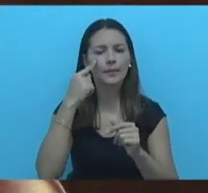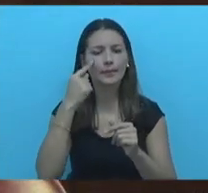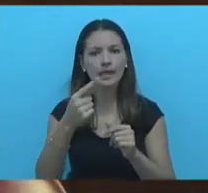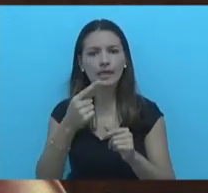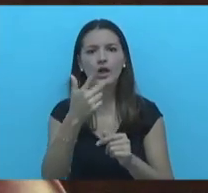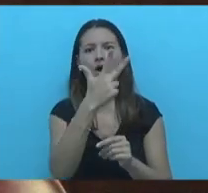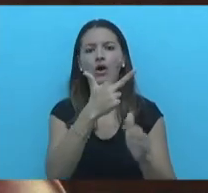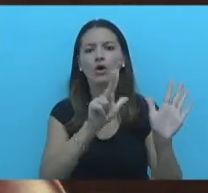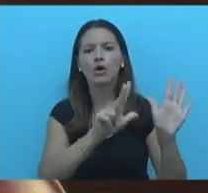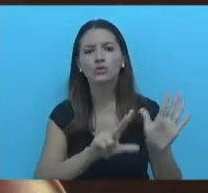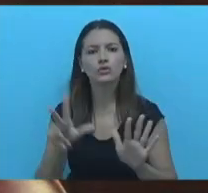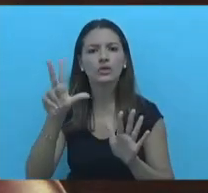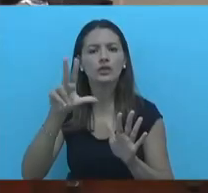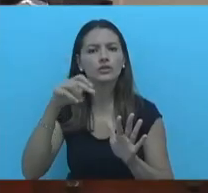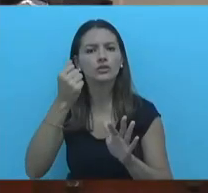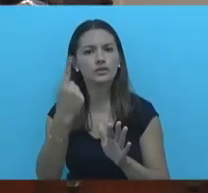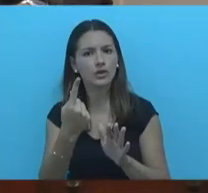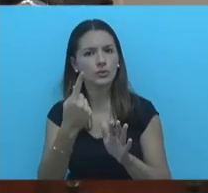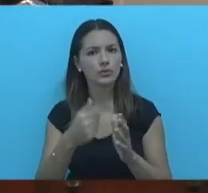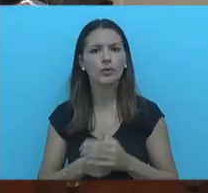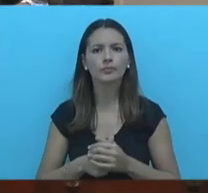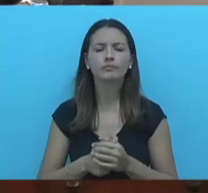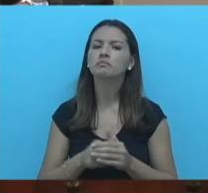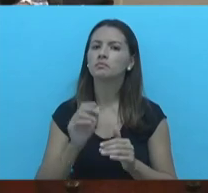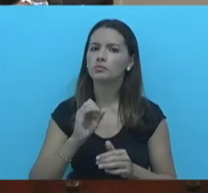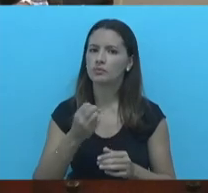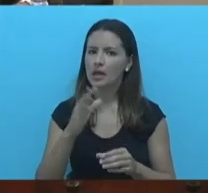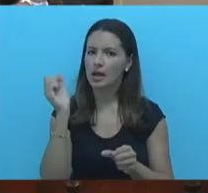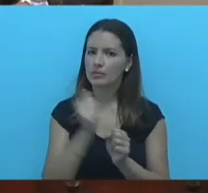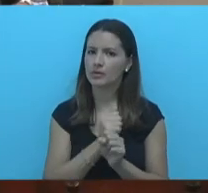33.861. Bien, a votación la preferencia para una sesión, aprobado.